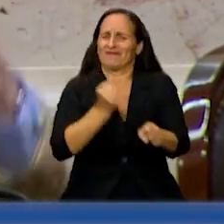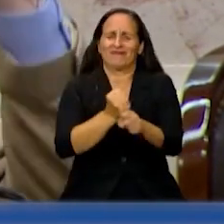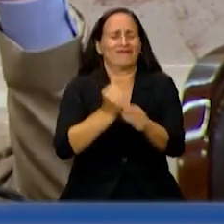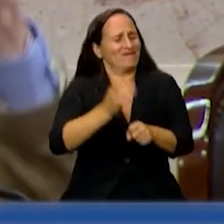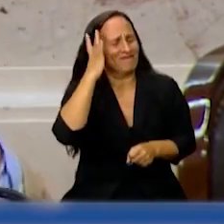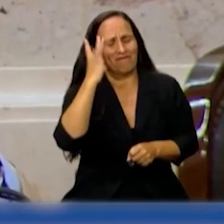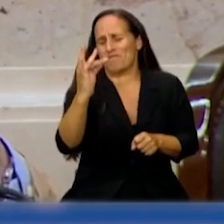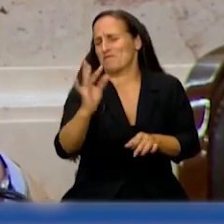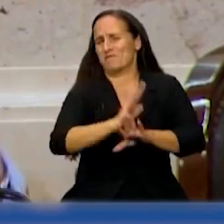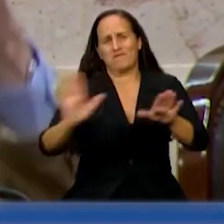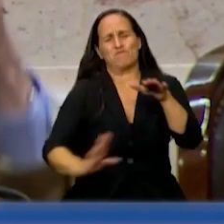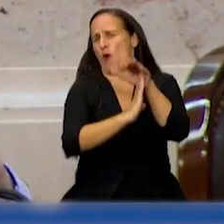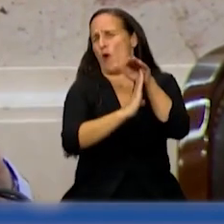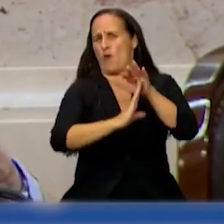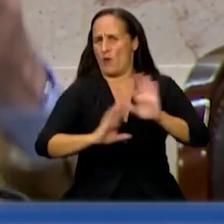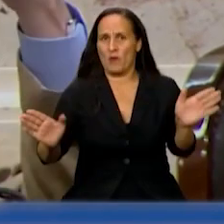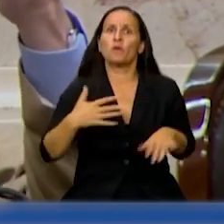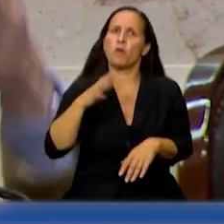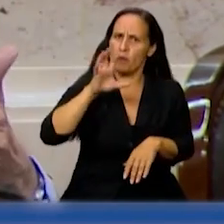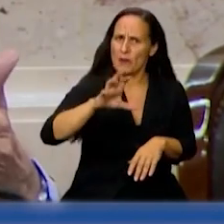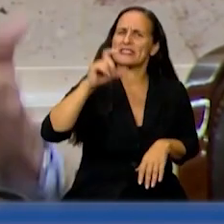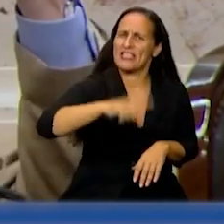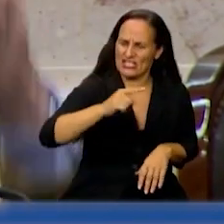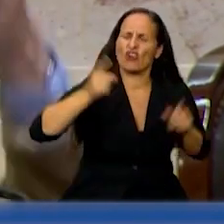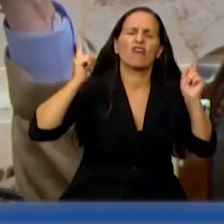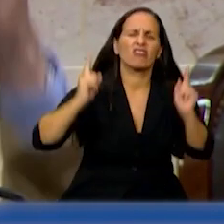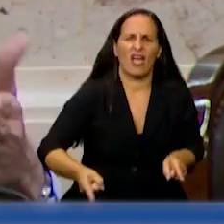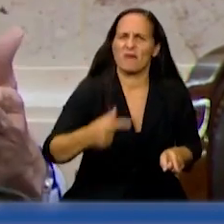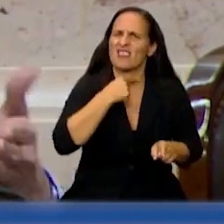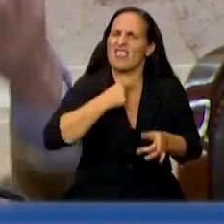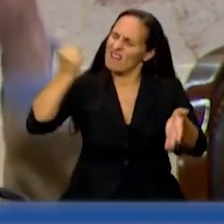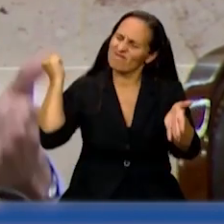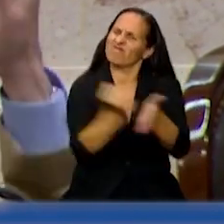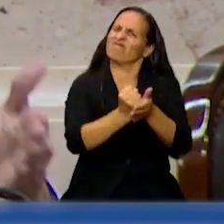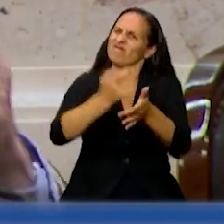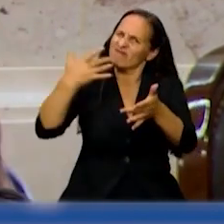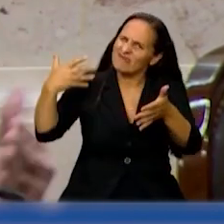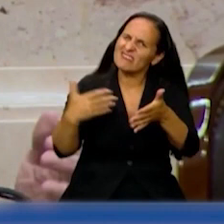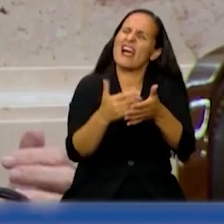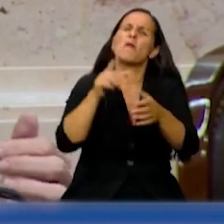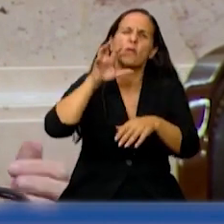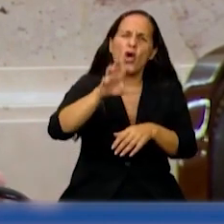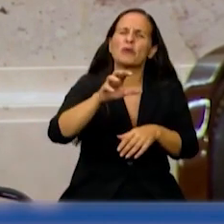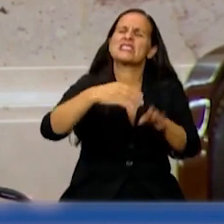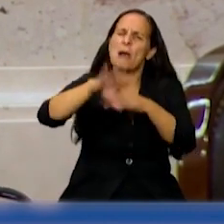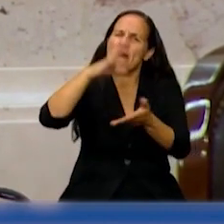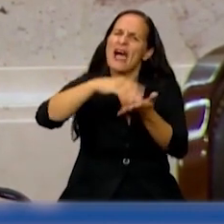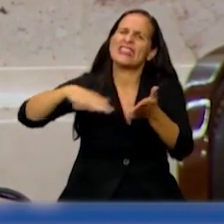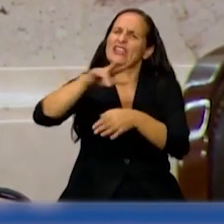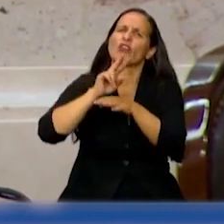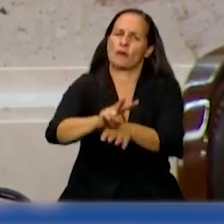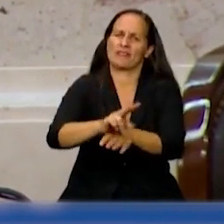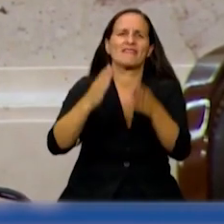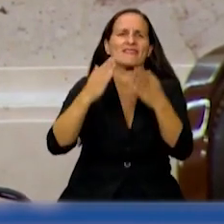nos comprometemos desde el Chaco también a hacer historia y tener la provincia con mayores áreas protegidas de la República